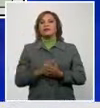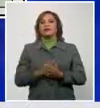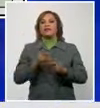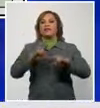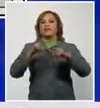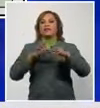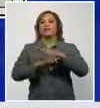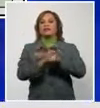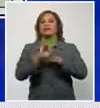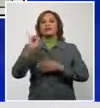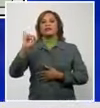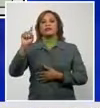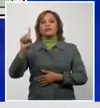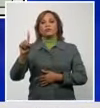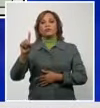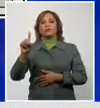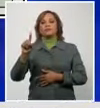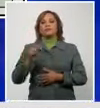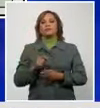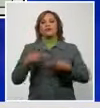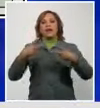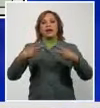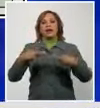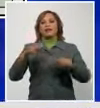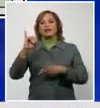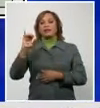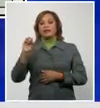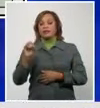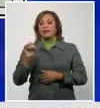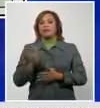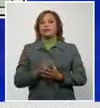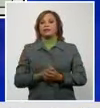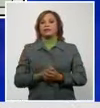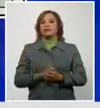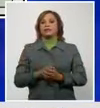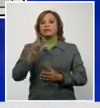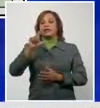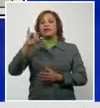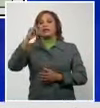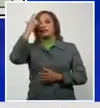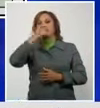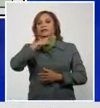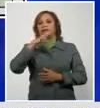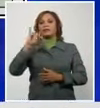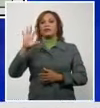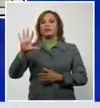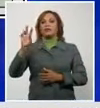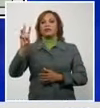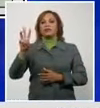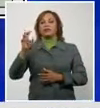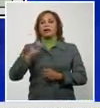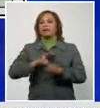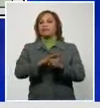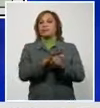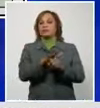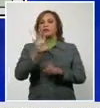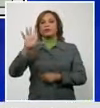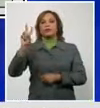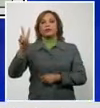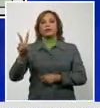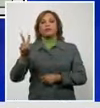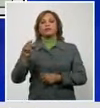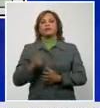61, Cárdenas 60, La Lisa 53, Arroyo Naranjo 52,